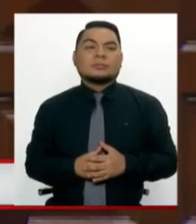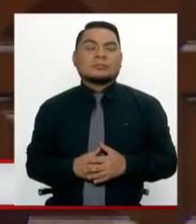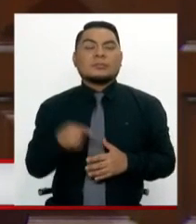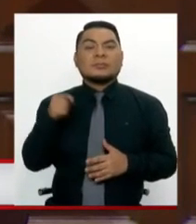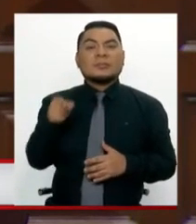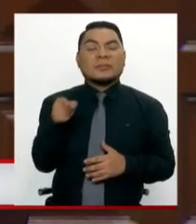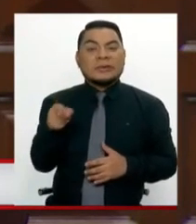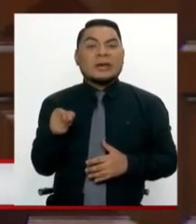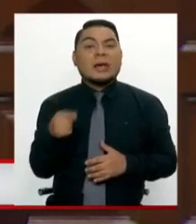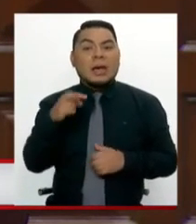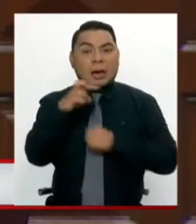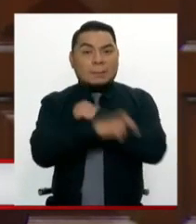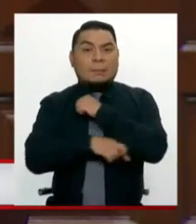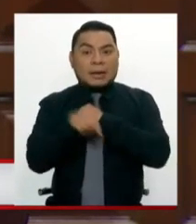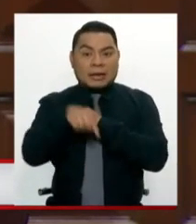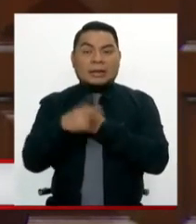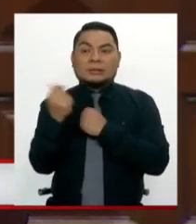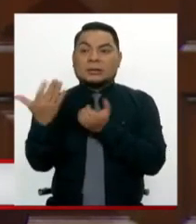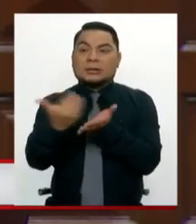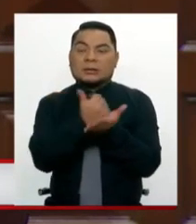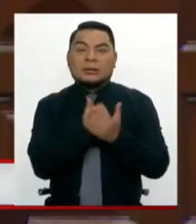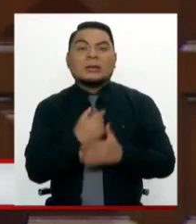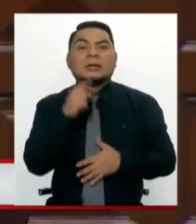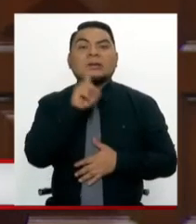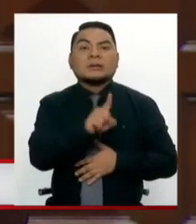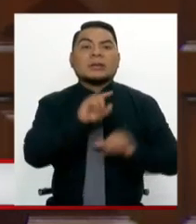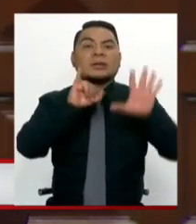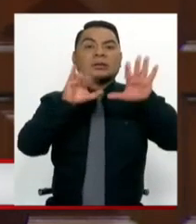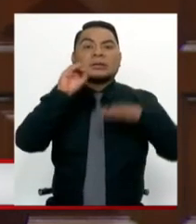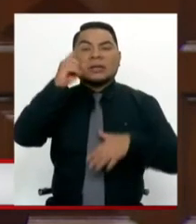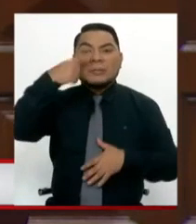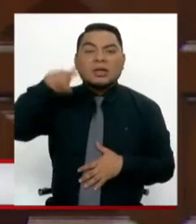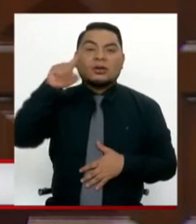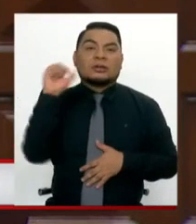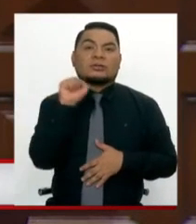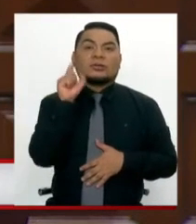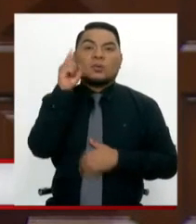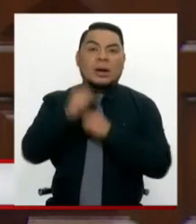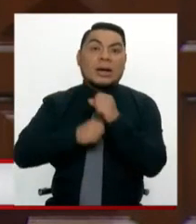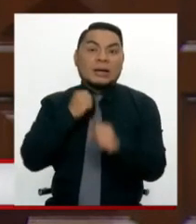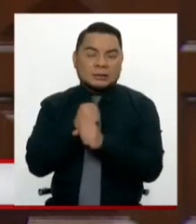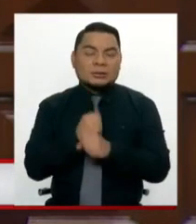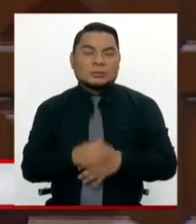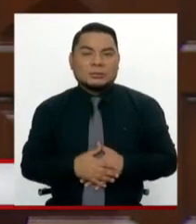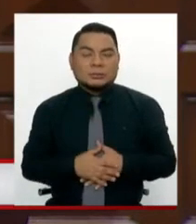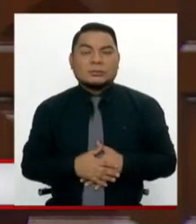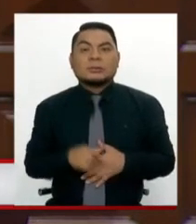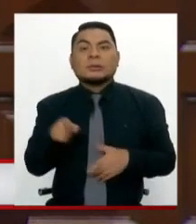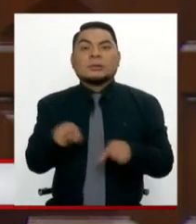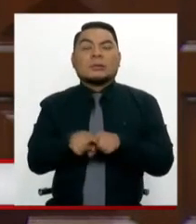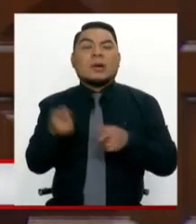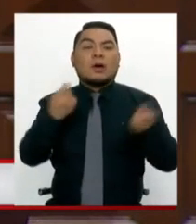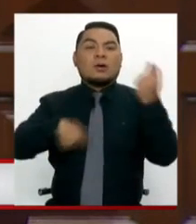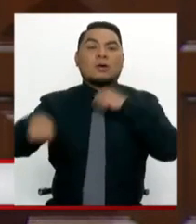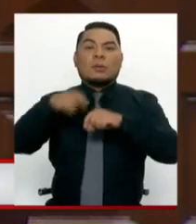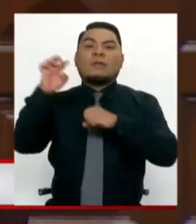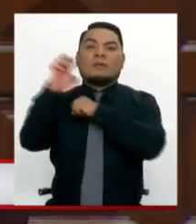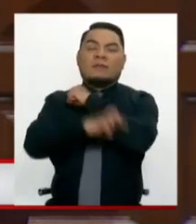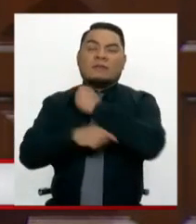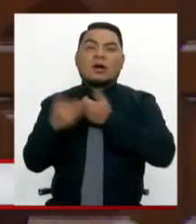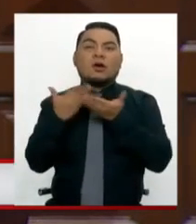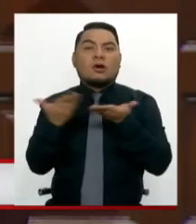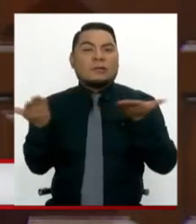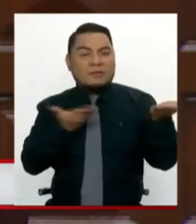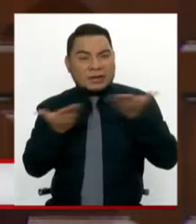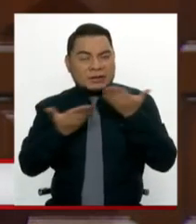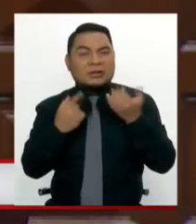el país recaudará 160 millones de soles anuales. Respecto al comercio exterior de bienes y